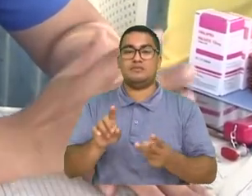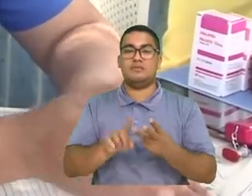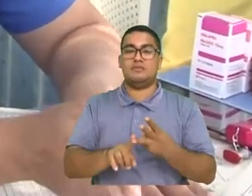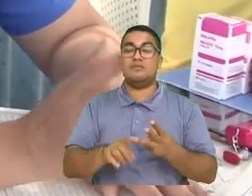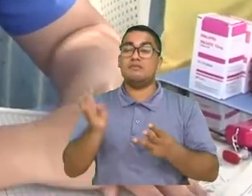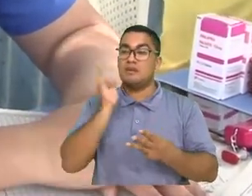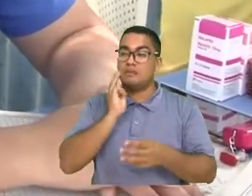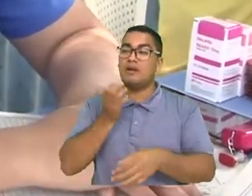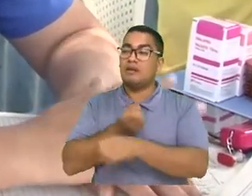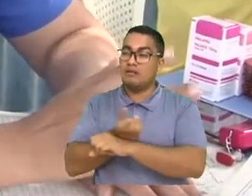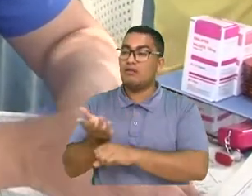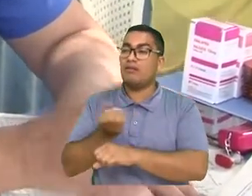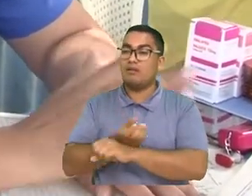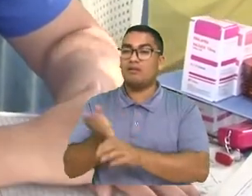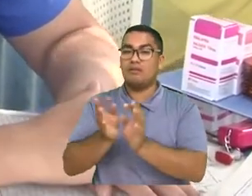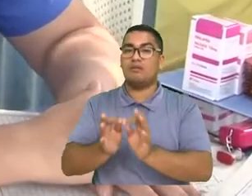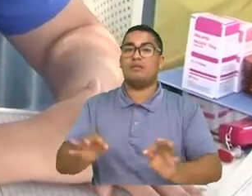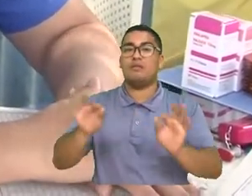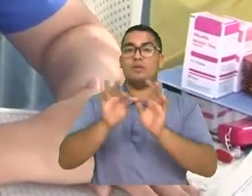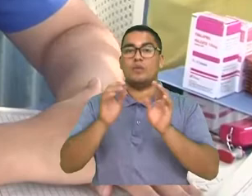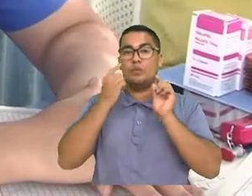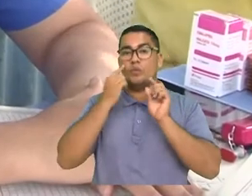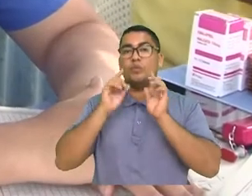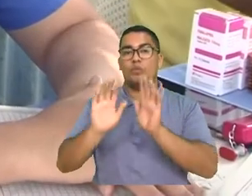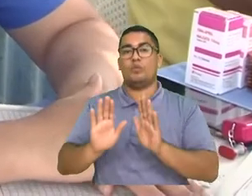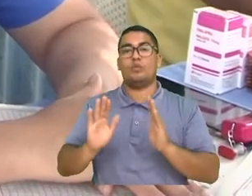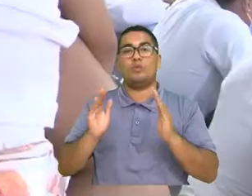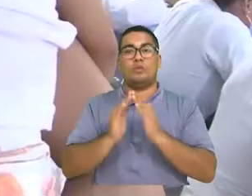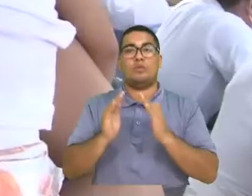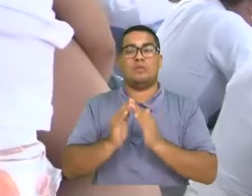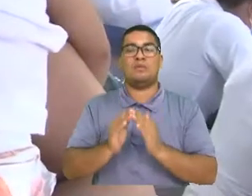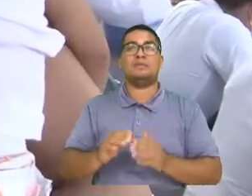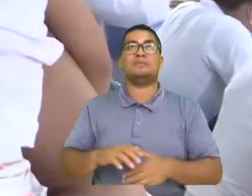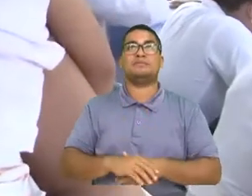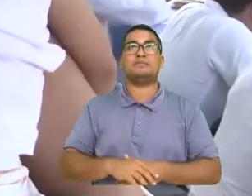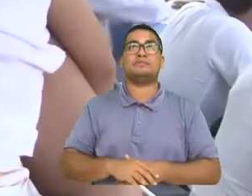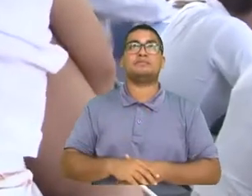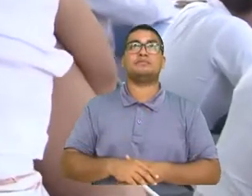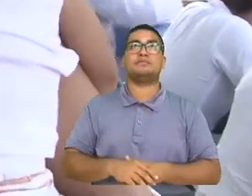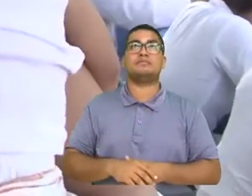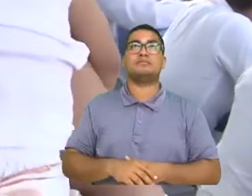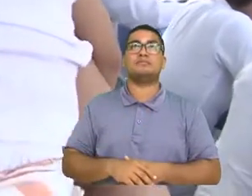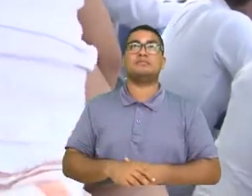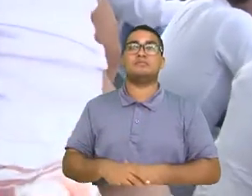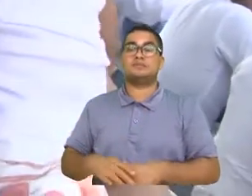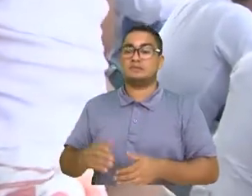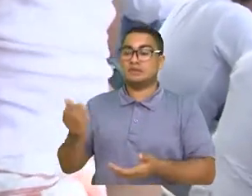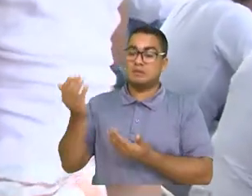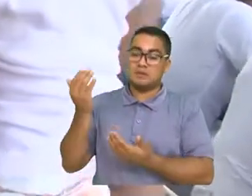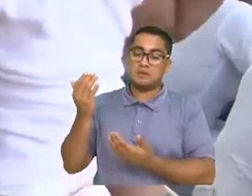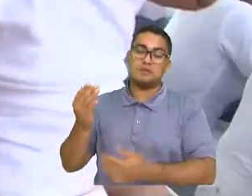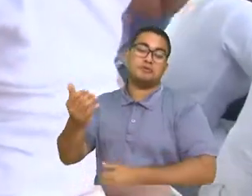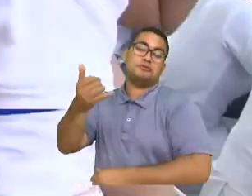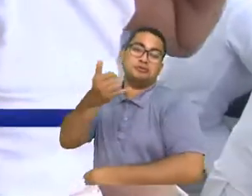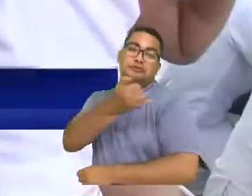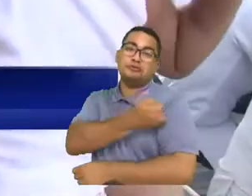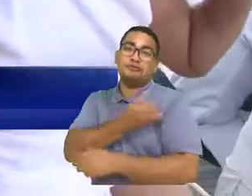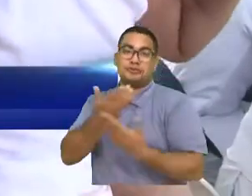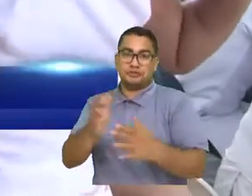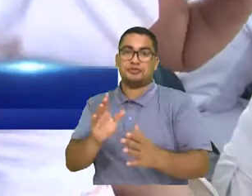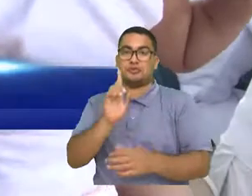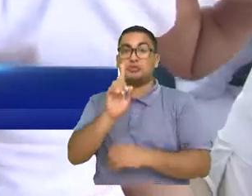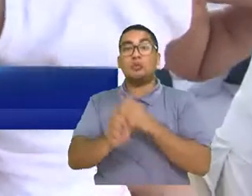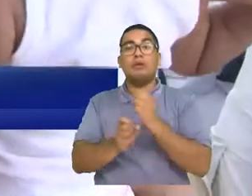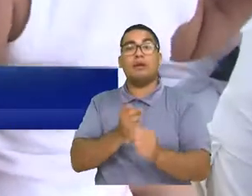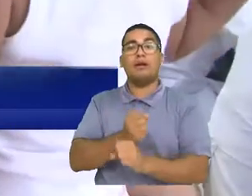las medidas que tiene que tomar para los cuidados en casa de la vacunita aplicada. Veo que a tu niña le pusieron la vacuna. Sí, de año y medio. ¿Qué tan